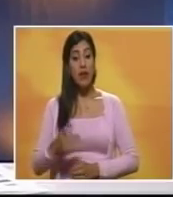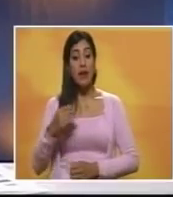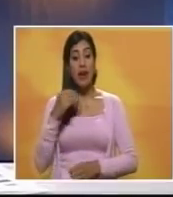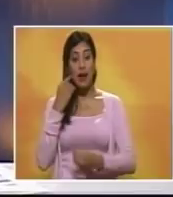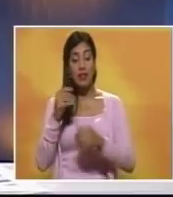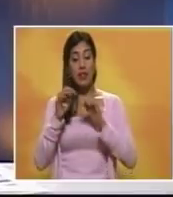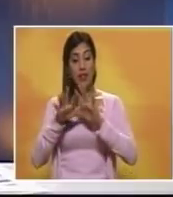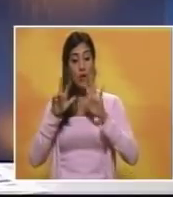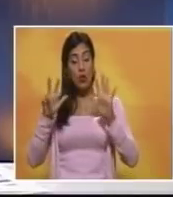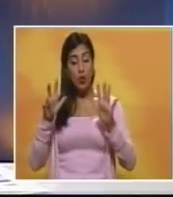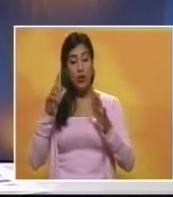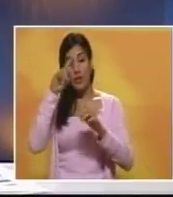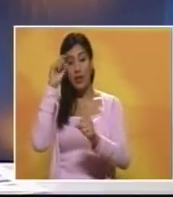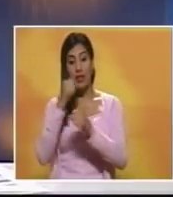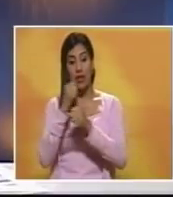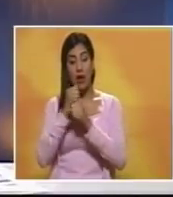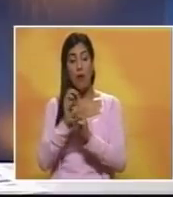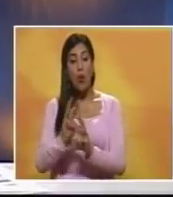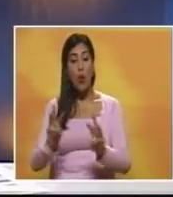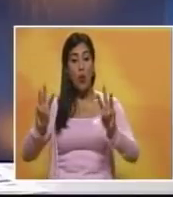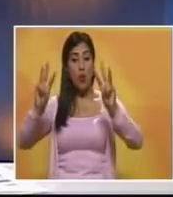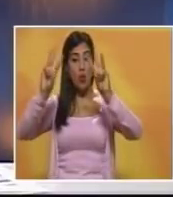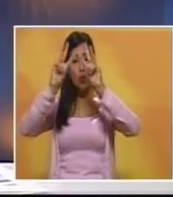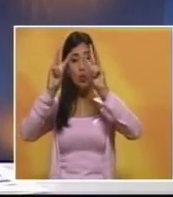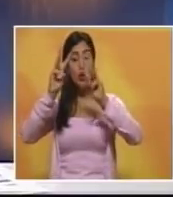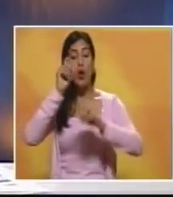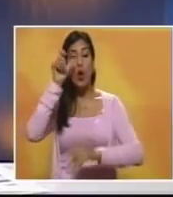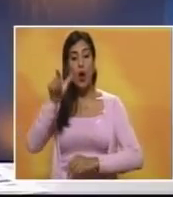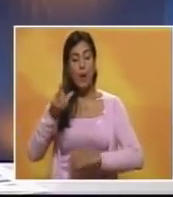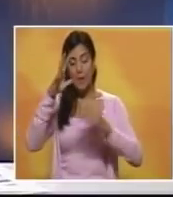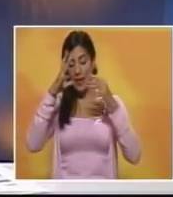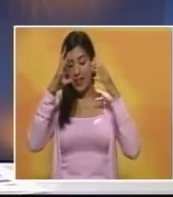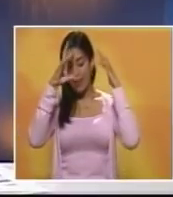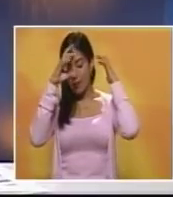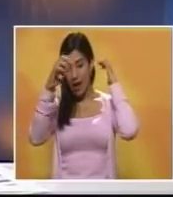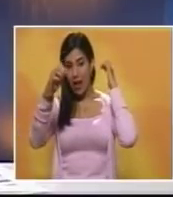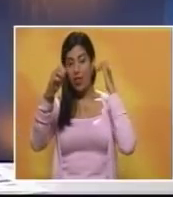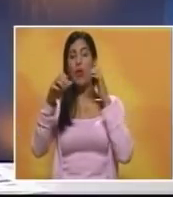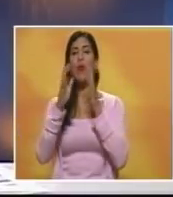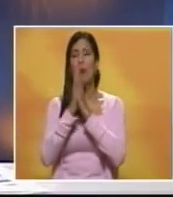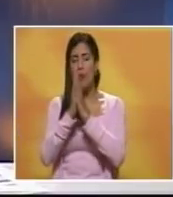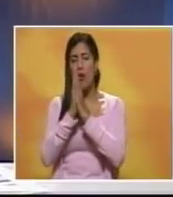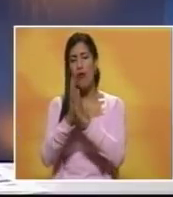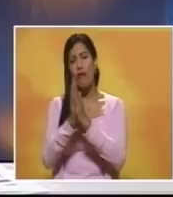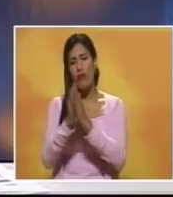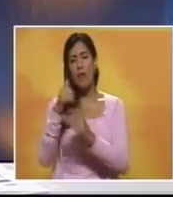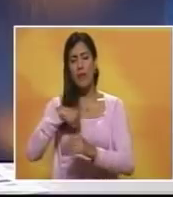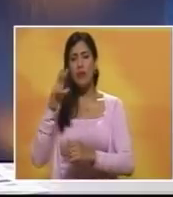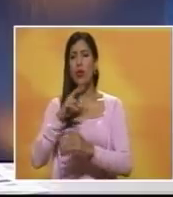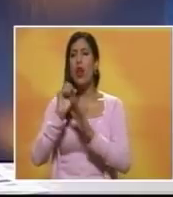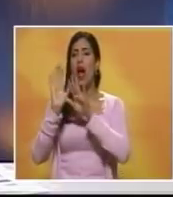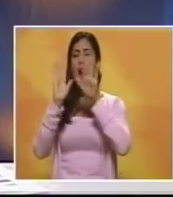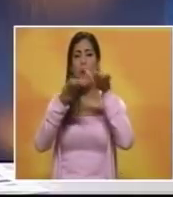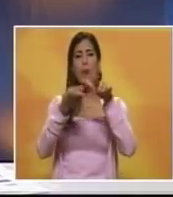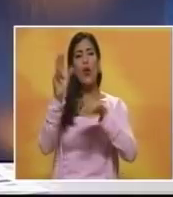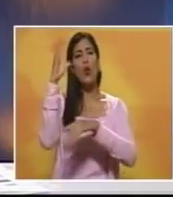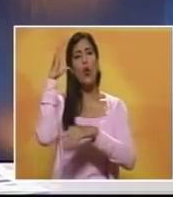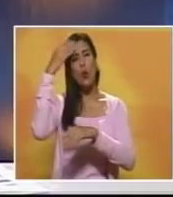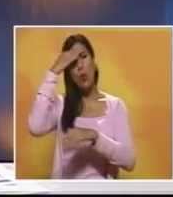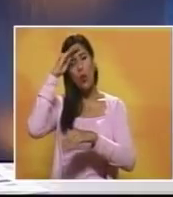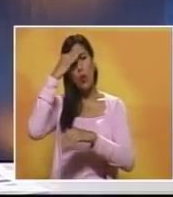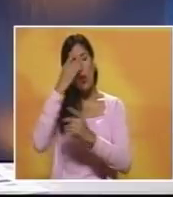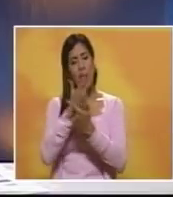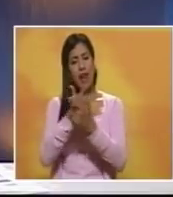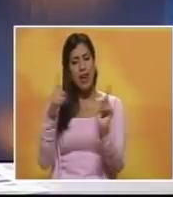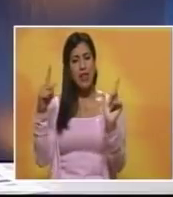Durante la 18ª sesión plenaria de la ONU, Samuel Moncada, embajador de Venezuela ante el organismo, reiteró la necesidad de poner fin al bloqueo económico, comercial y